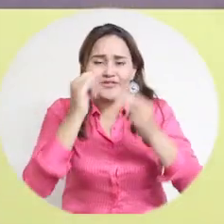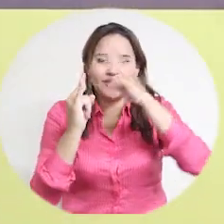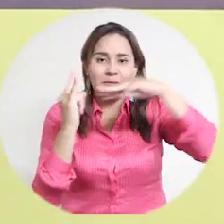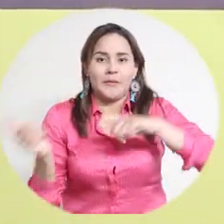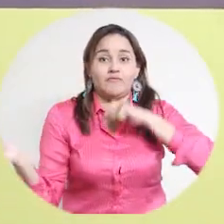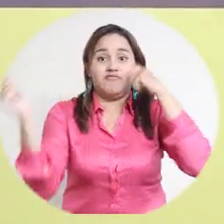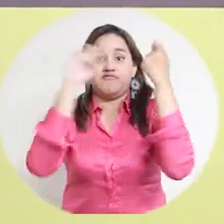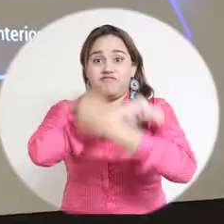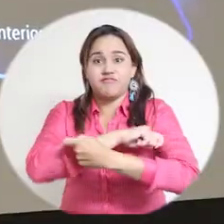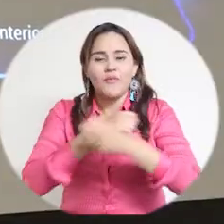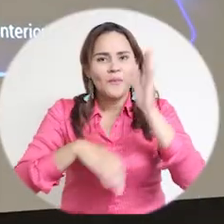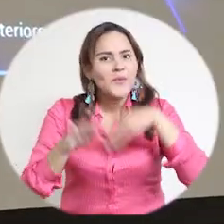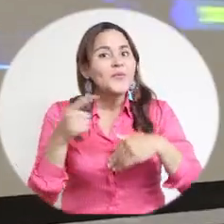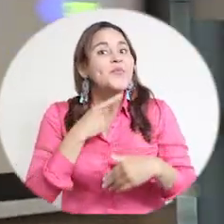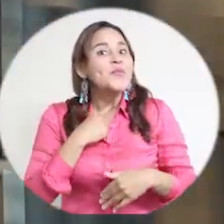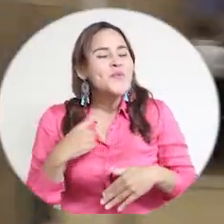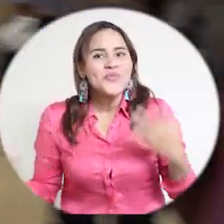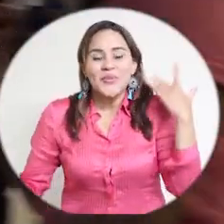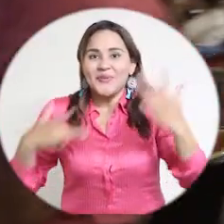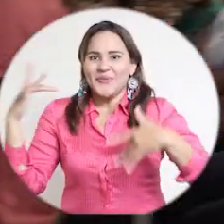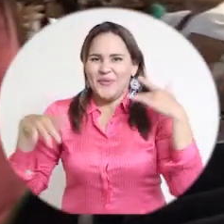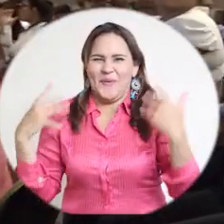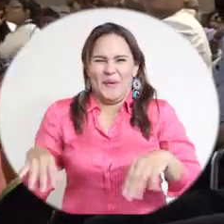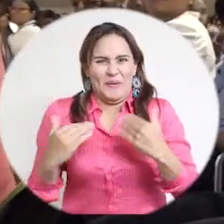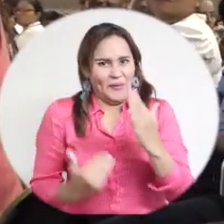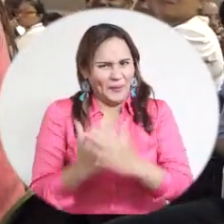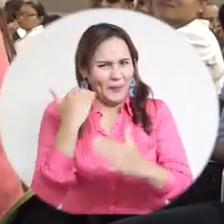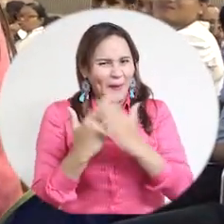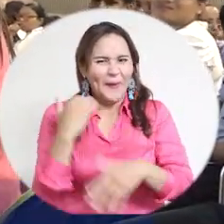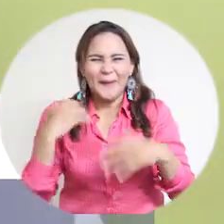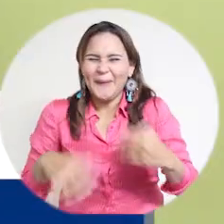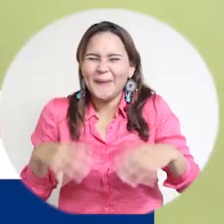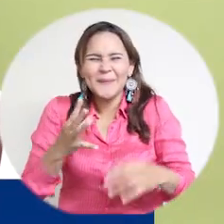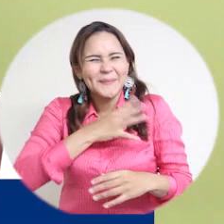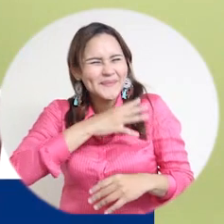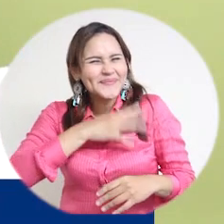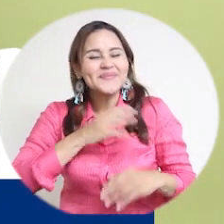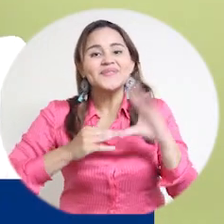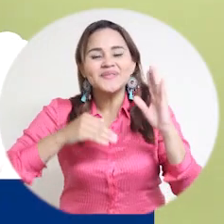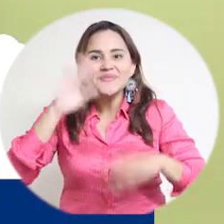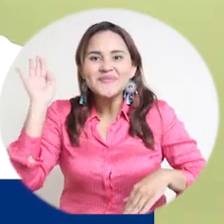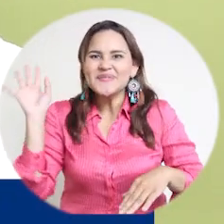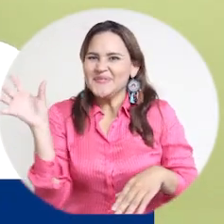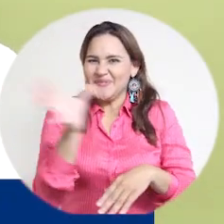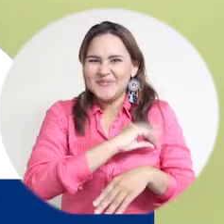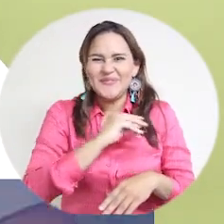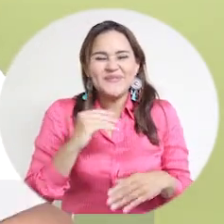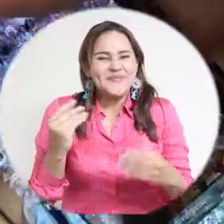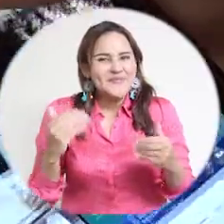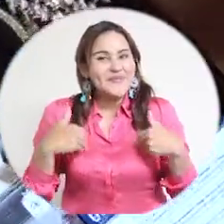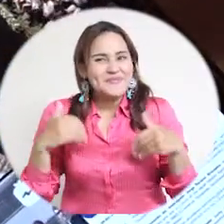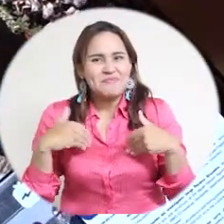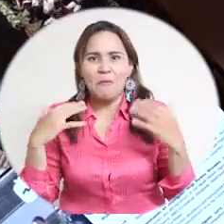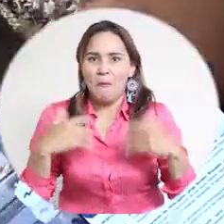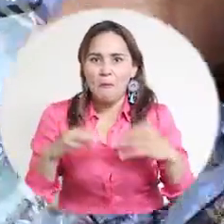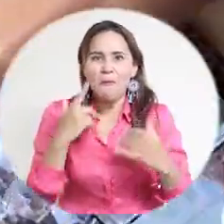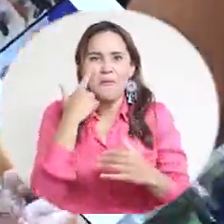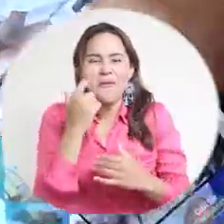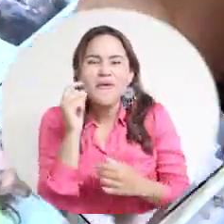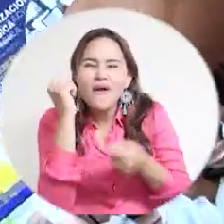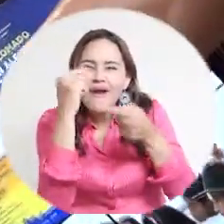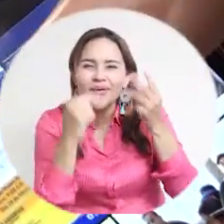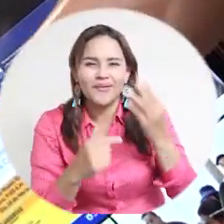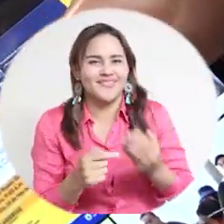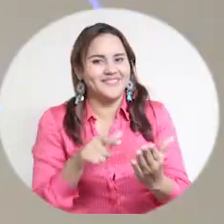cambios que ha tenido la universidad. Divertida y bastante innovadora, por lo que queda satisfecho como con esa forma de mostrar.